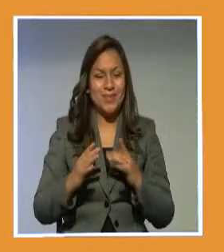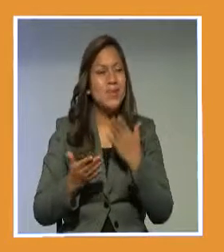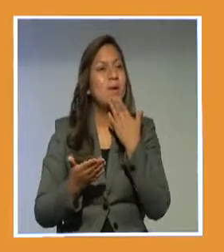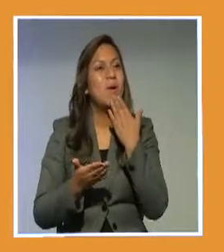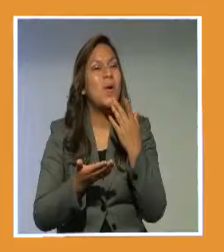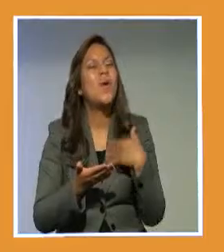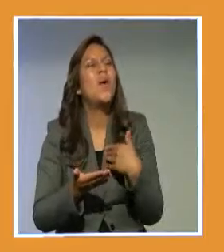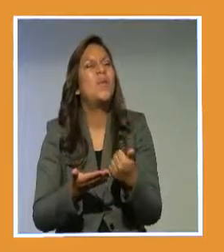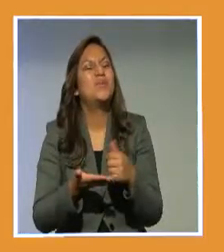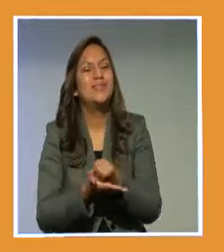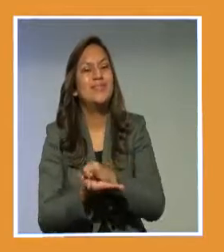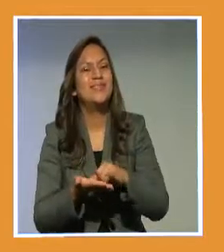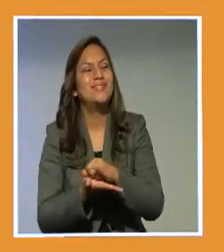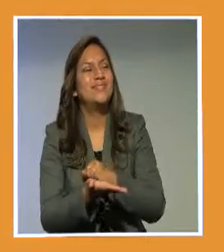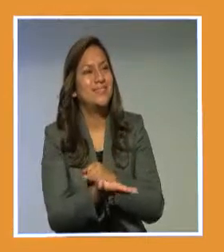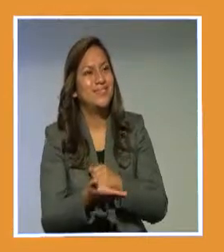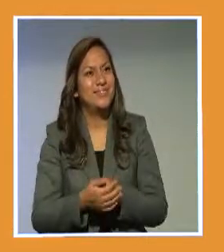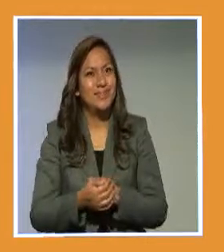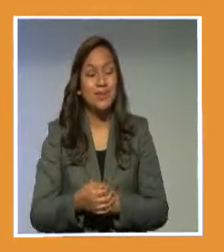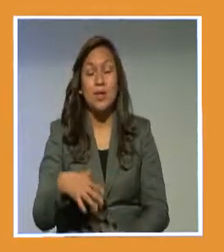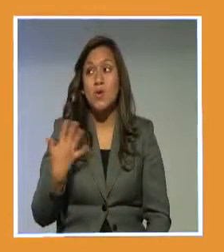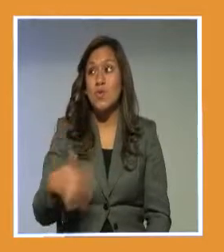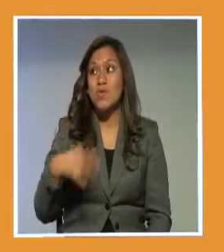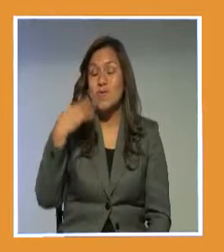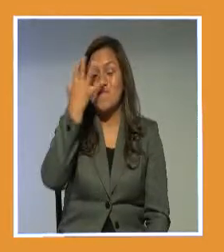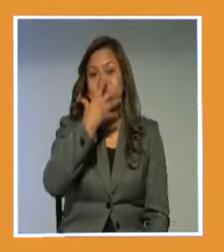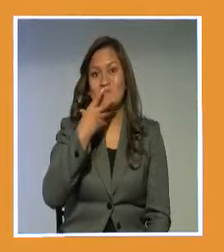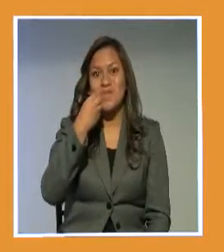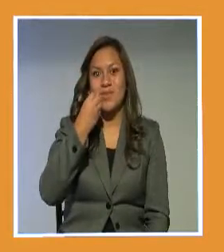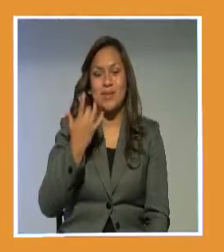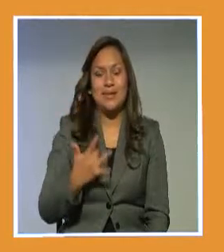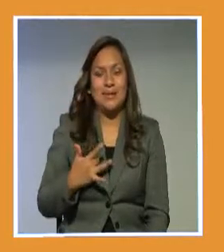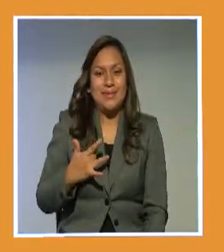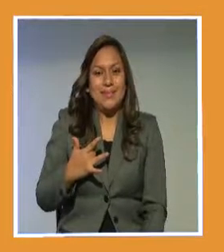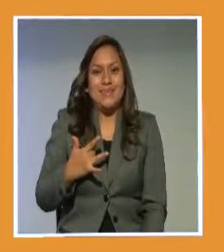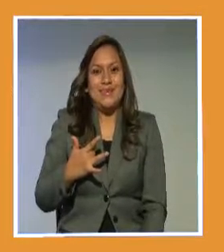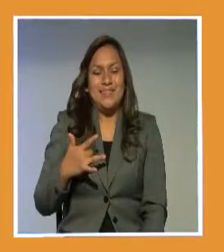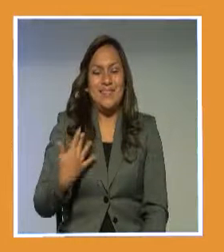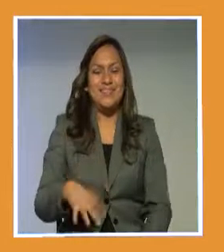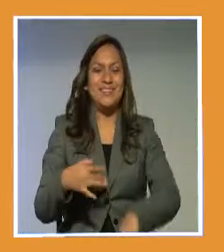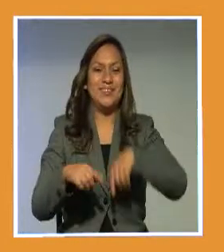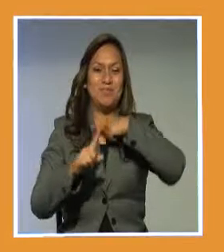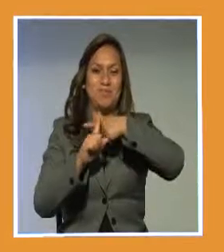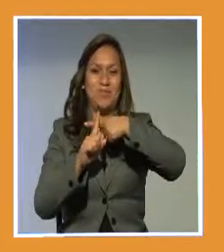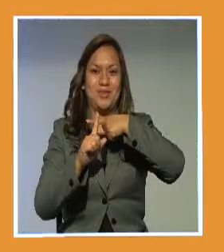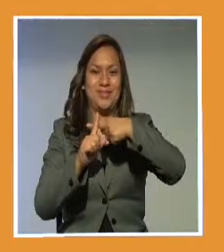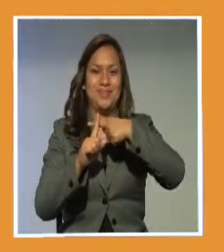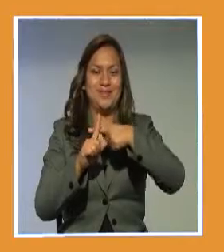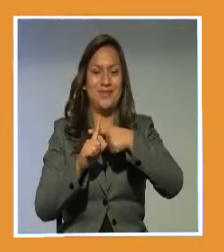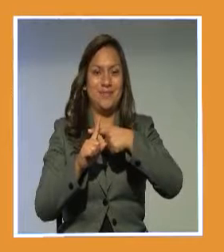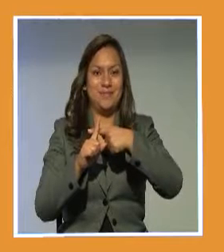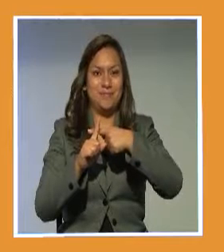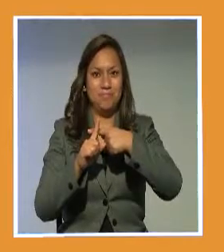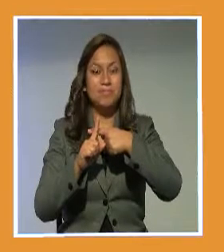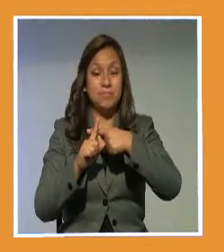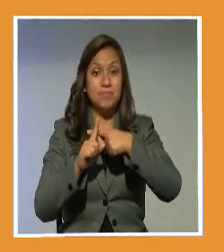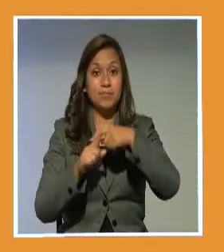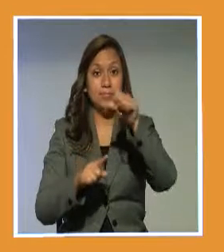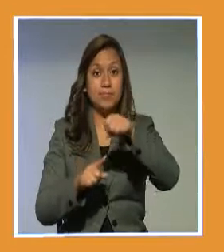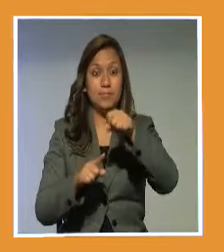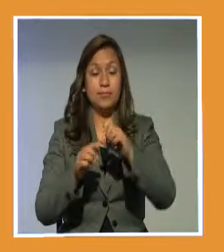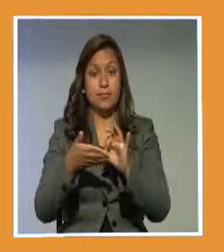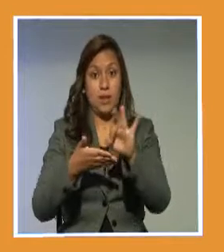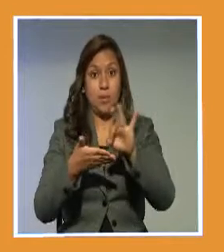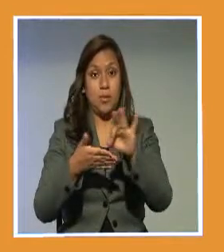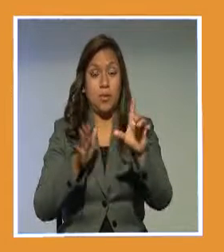un poquito. Realmente espectacular, yo creo que ya se sienten los efectos positivos de lo que tiene que ver ya con